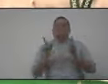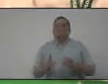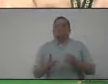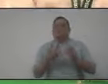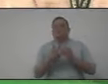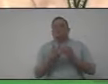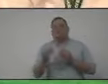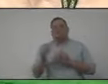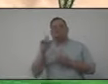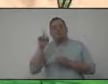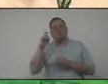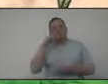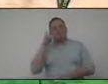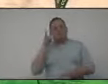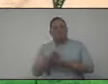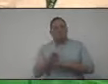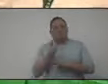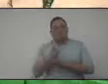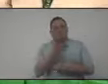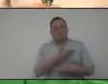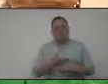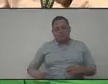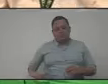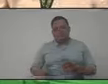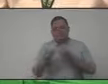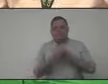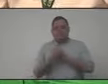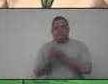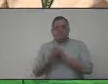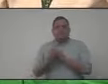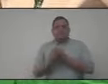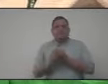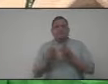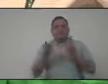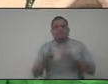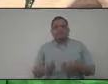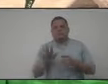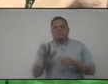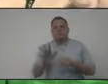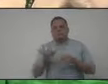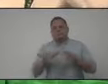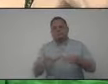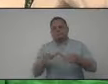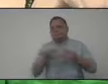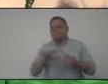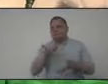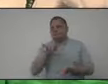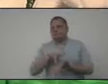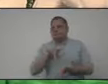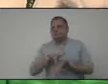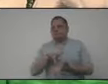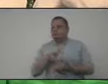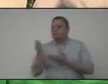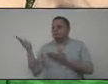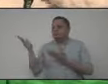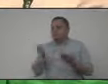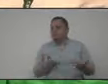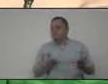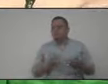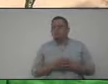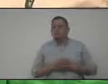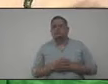delegados del señor gobernador, con nuestro presidente de junta. Acá está también nuestro diputado, Víctor Hugo Tamayo, a quien le damos la bienvenida,